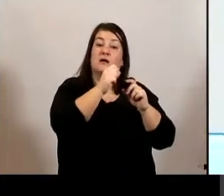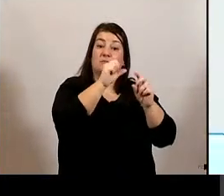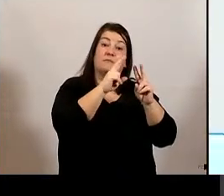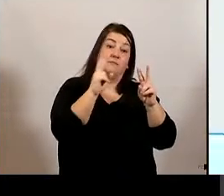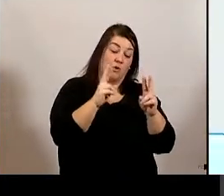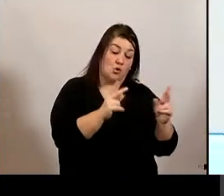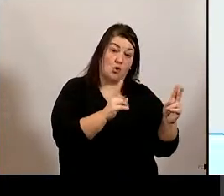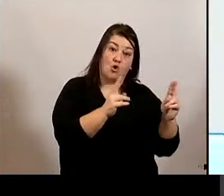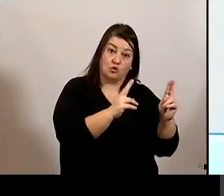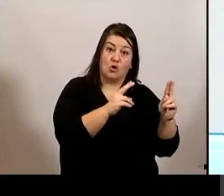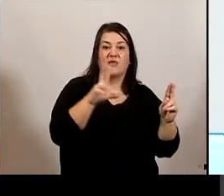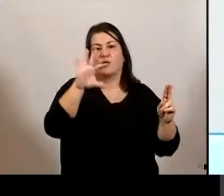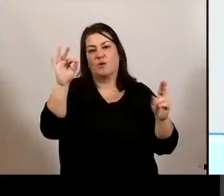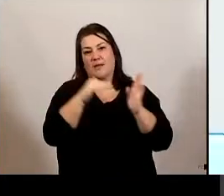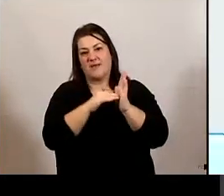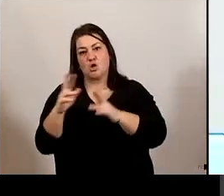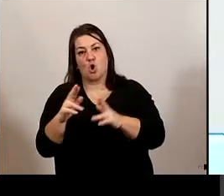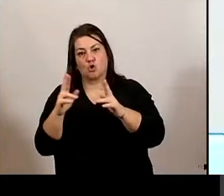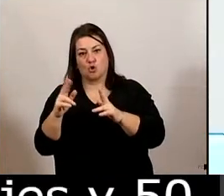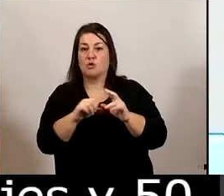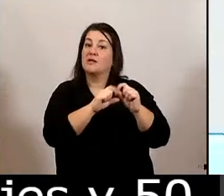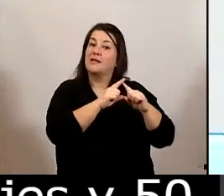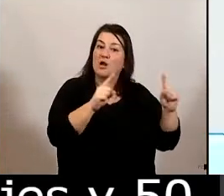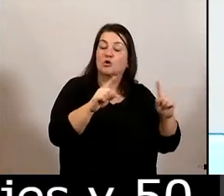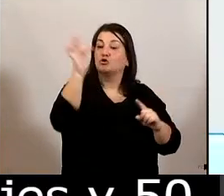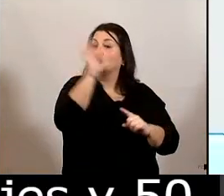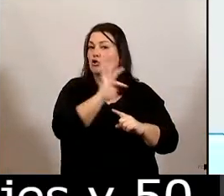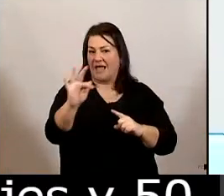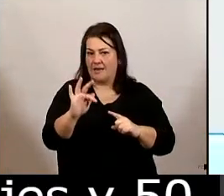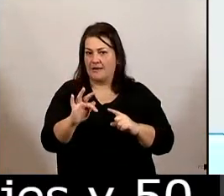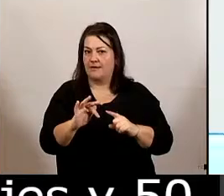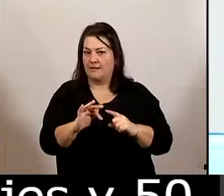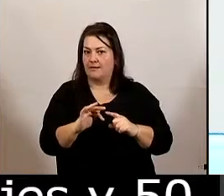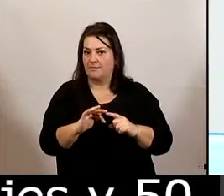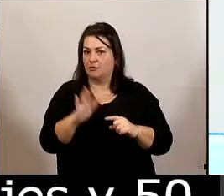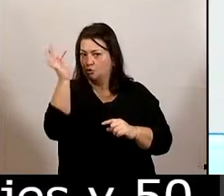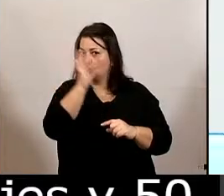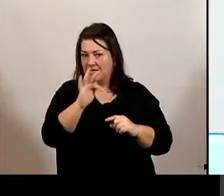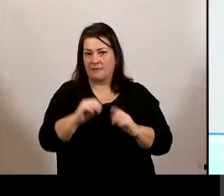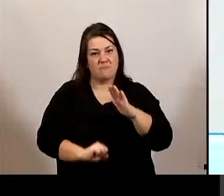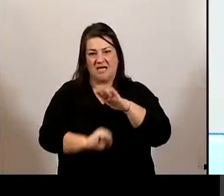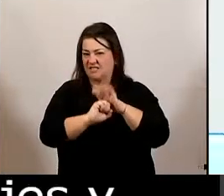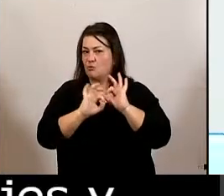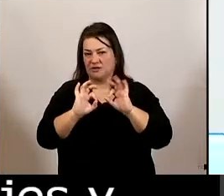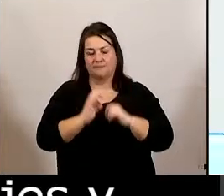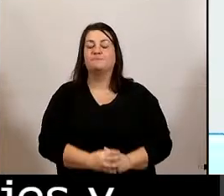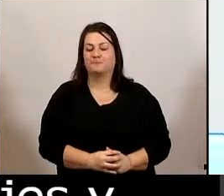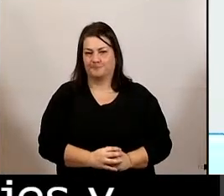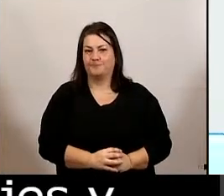para cortometraje. Sí, ¿en su conjunto? En su conjunto, son las que hay. Eso es lo que hay, sí.